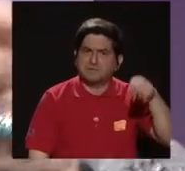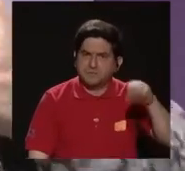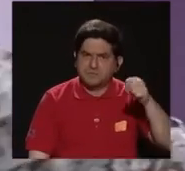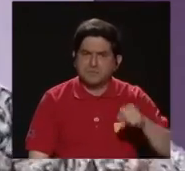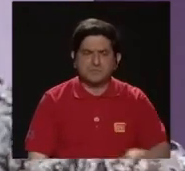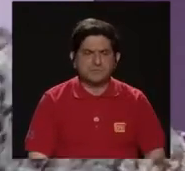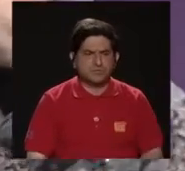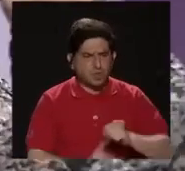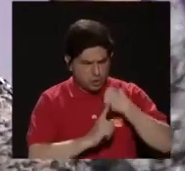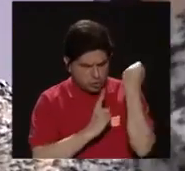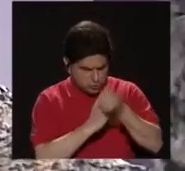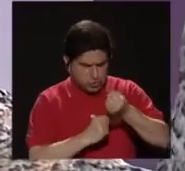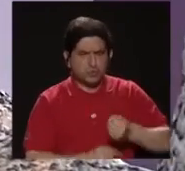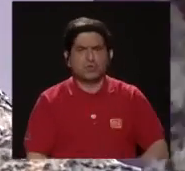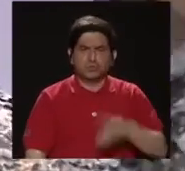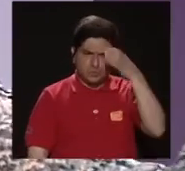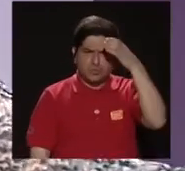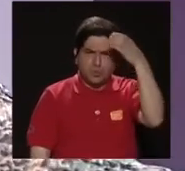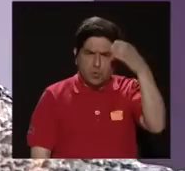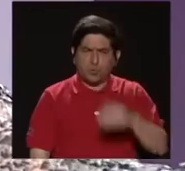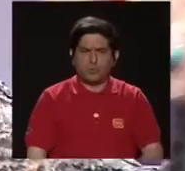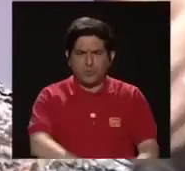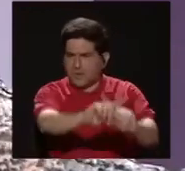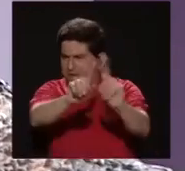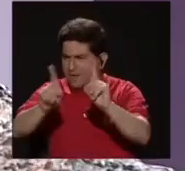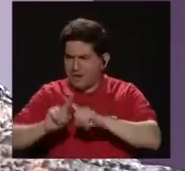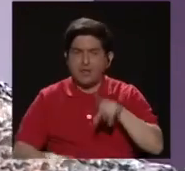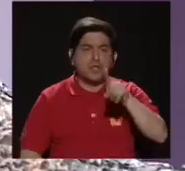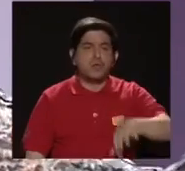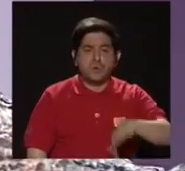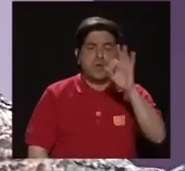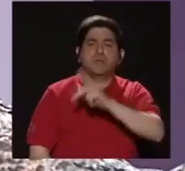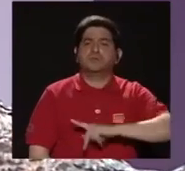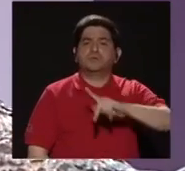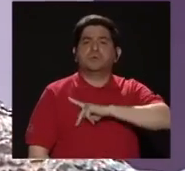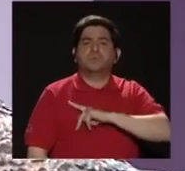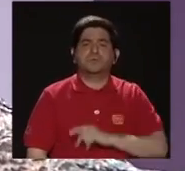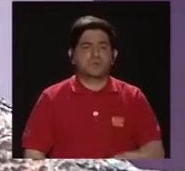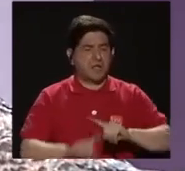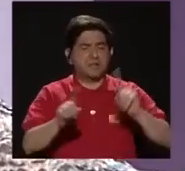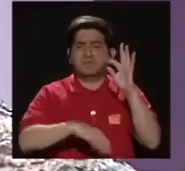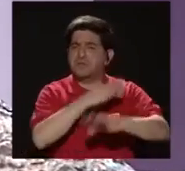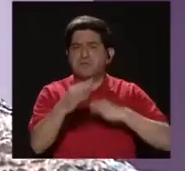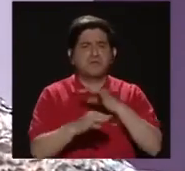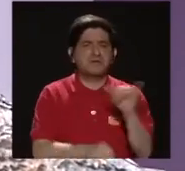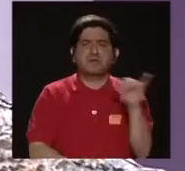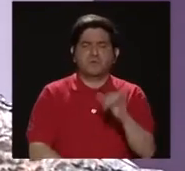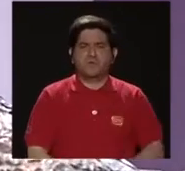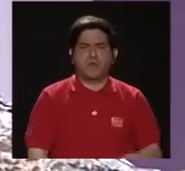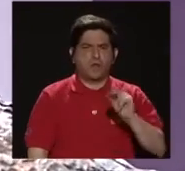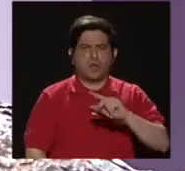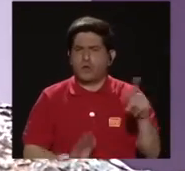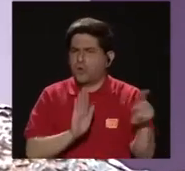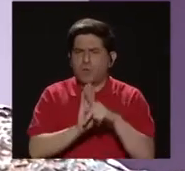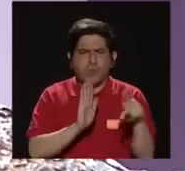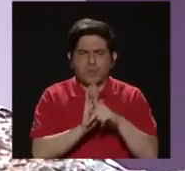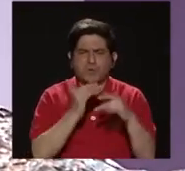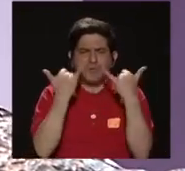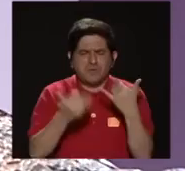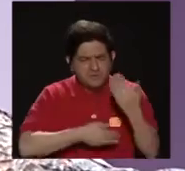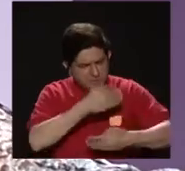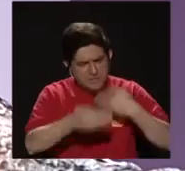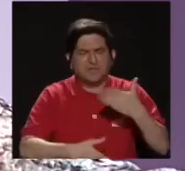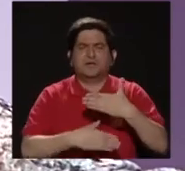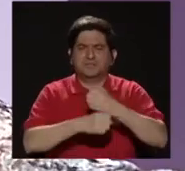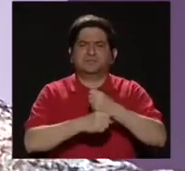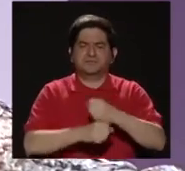un asunto cultural entre muchos y una elección personal entre muchas, que no se tabúice como se ha venido haciendo.